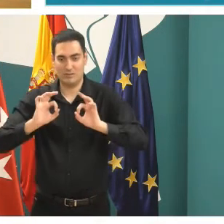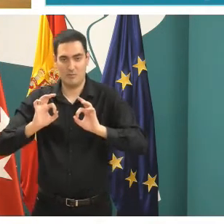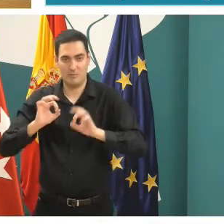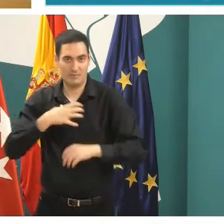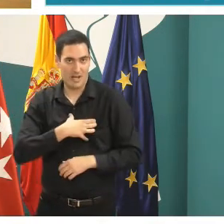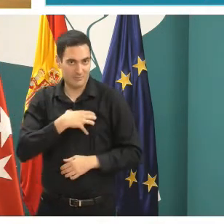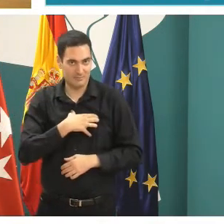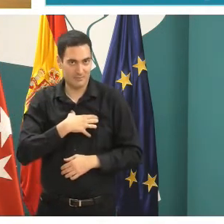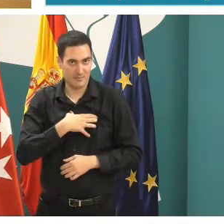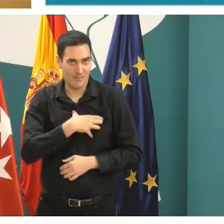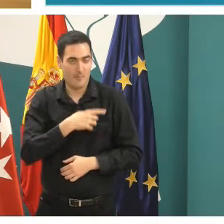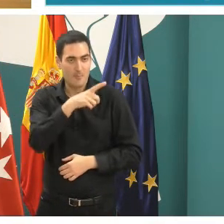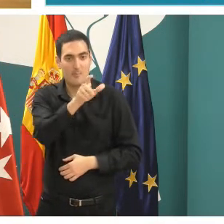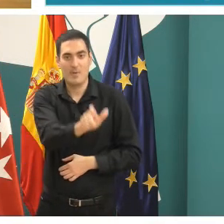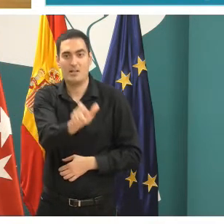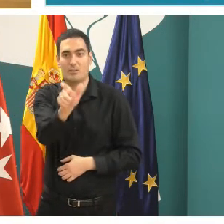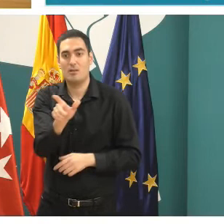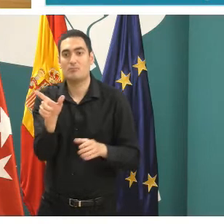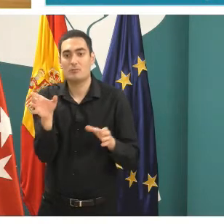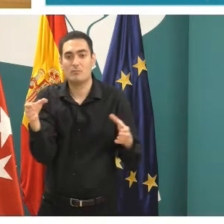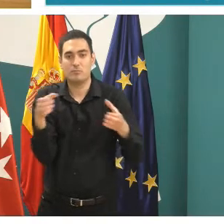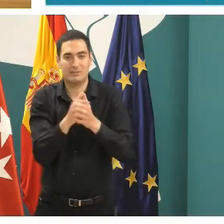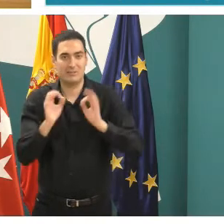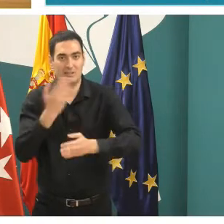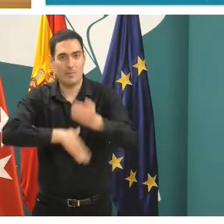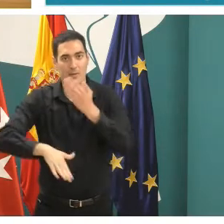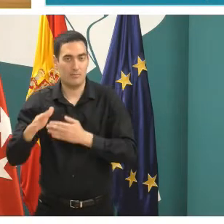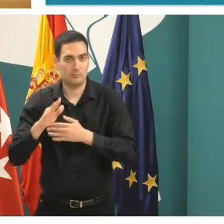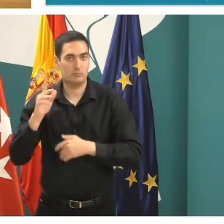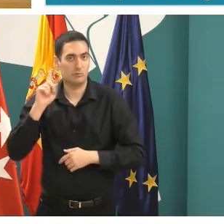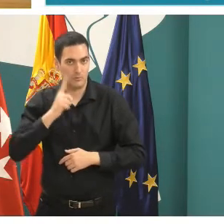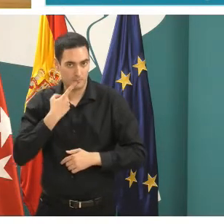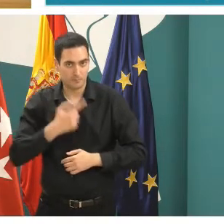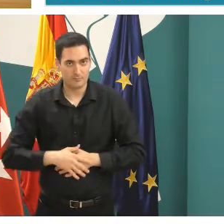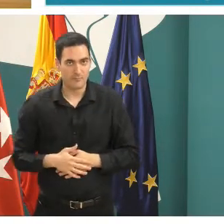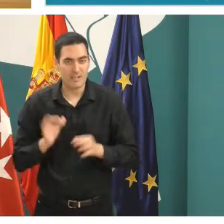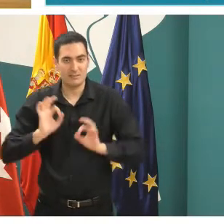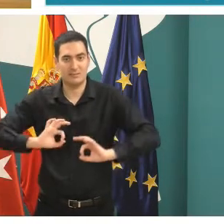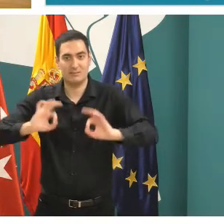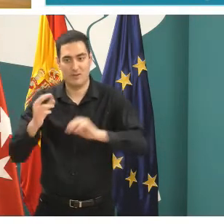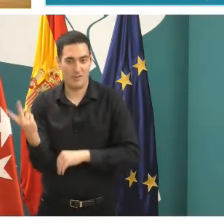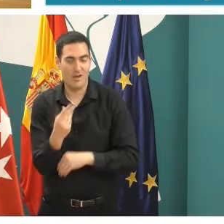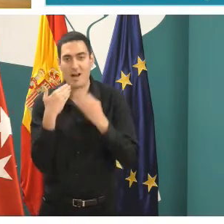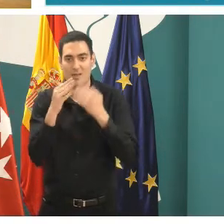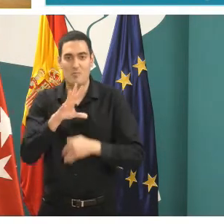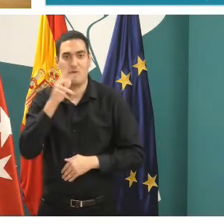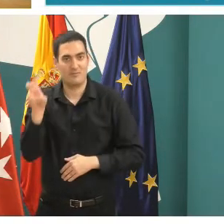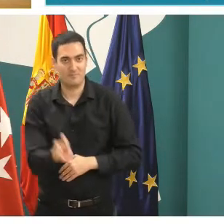profesión, pues de las personas del colectivo con discapacidad auditiva. Entonces, bueno, pues especialmente a ellos, gracias por estar